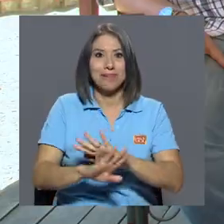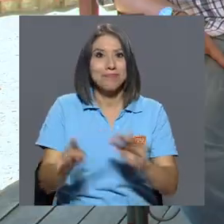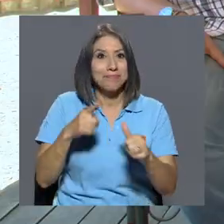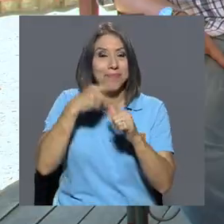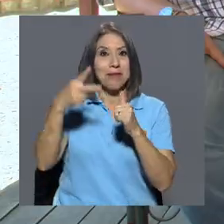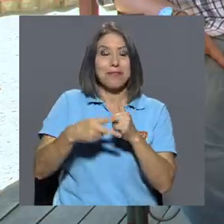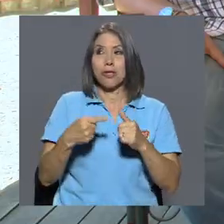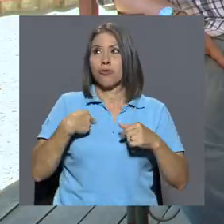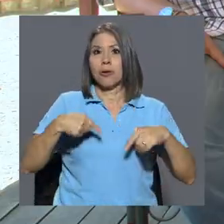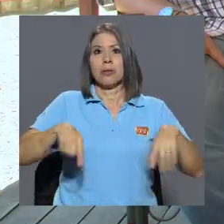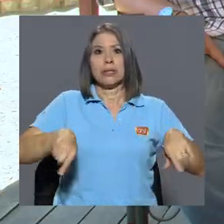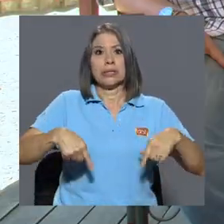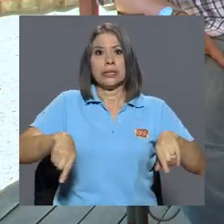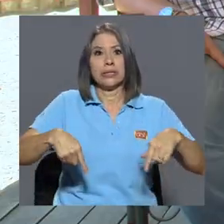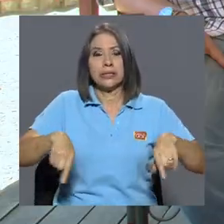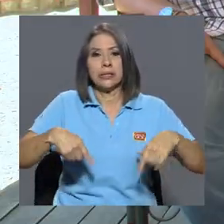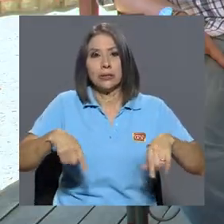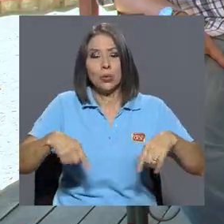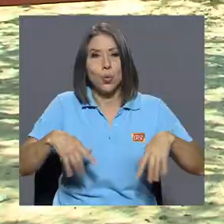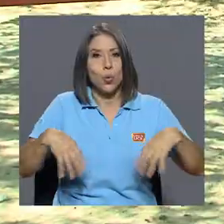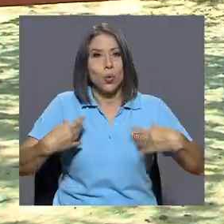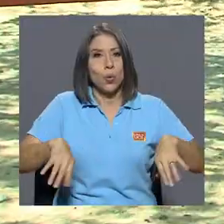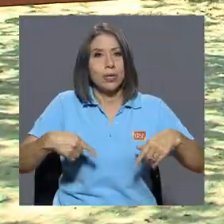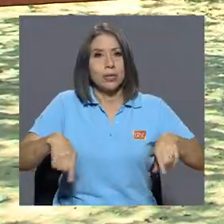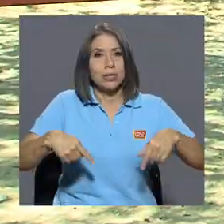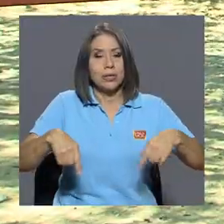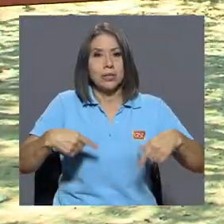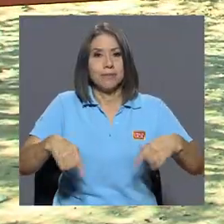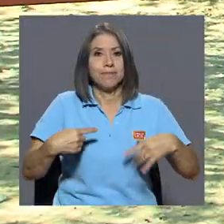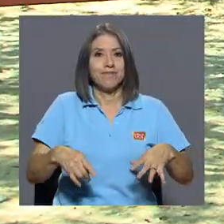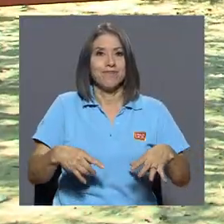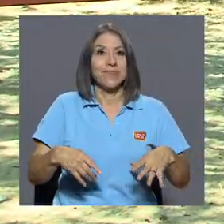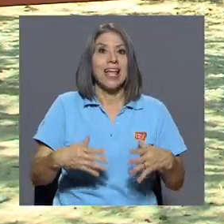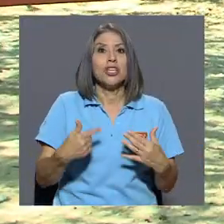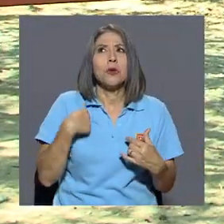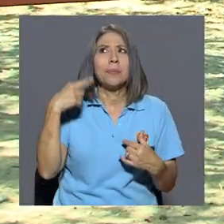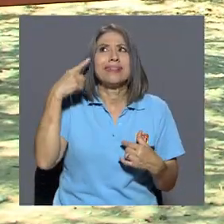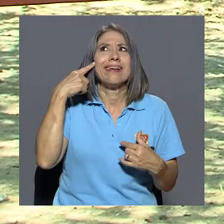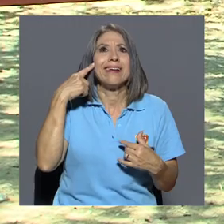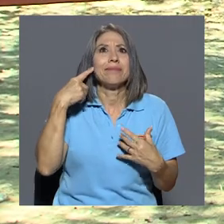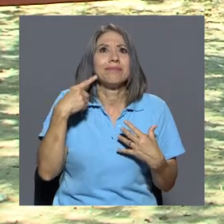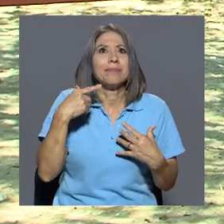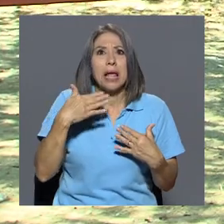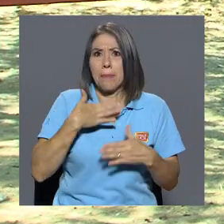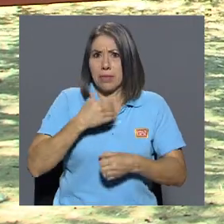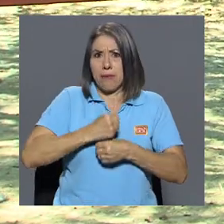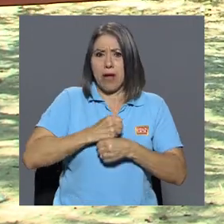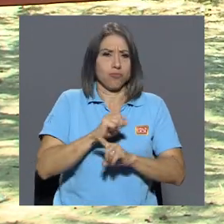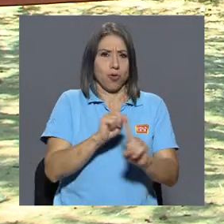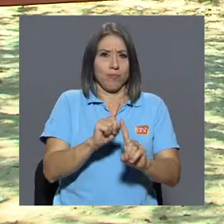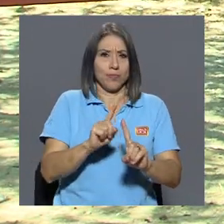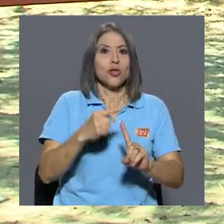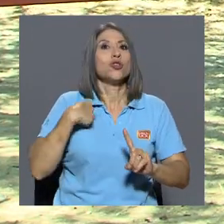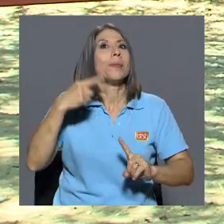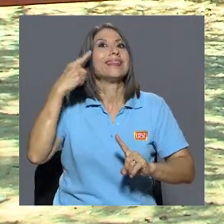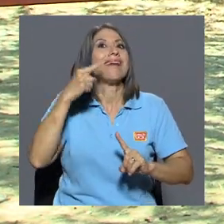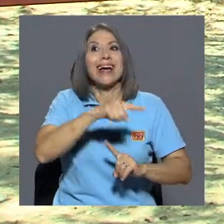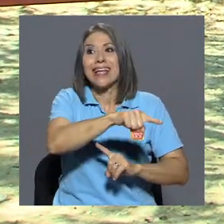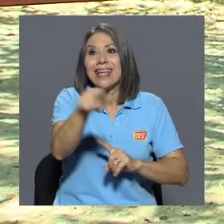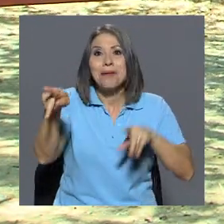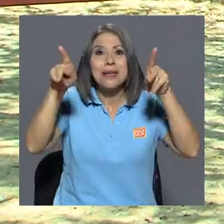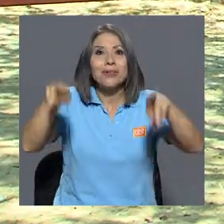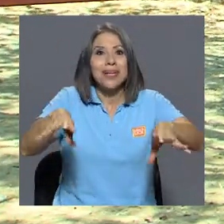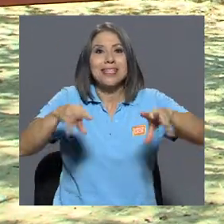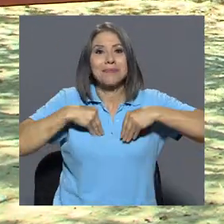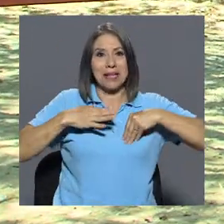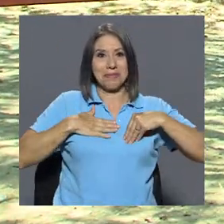unos nervios increíbles de la aceptación del público, no de lo mío. Yo estaba seguro de lo mío. Siempre he sido muy seguro